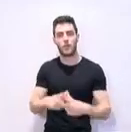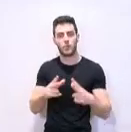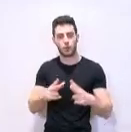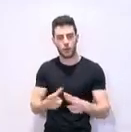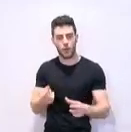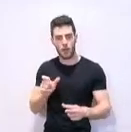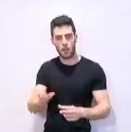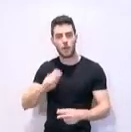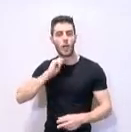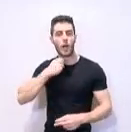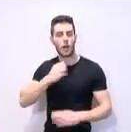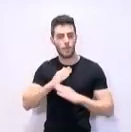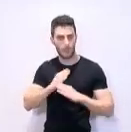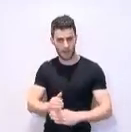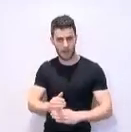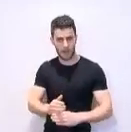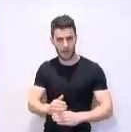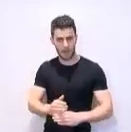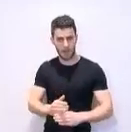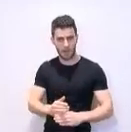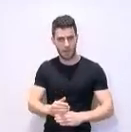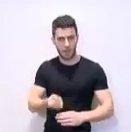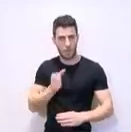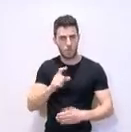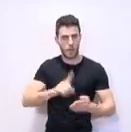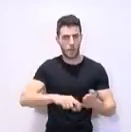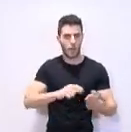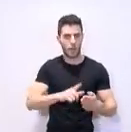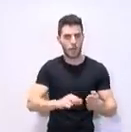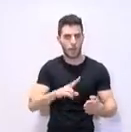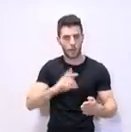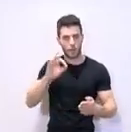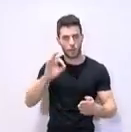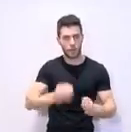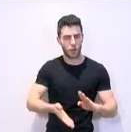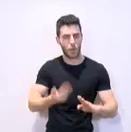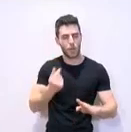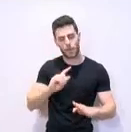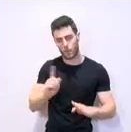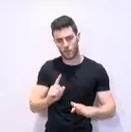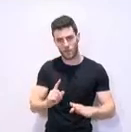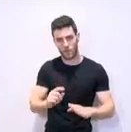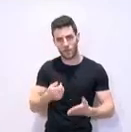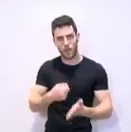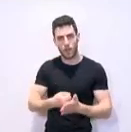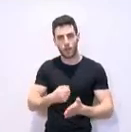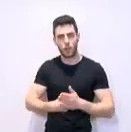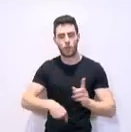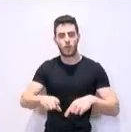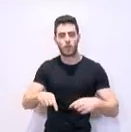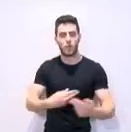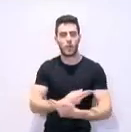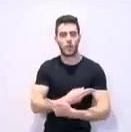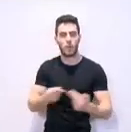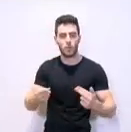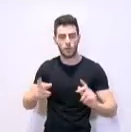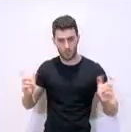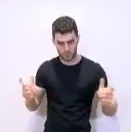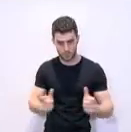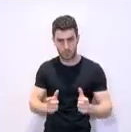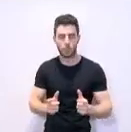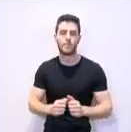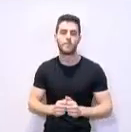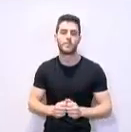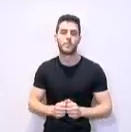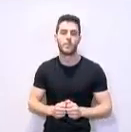precio del gas, limitar la subida del precio de los alquileres al 2%, reducir el coste del transporte público. Pero aún